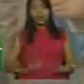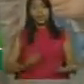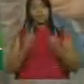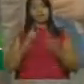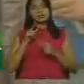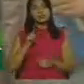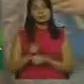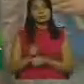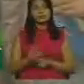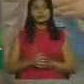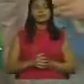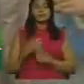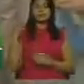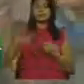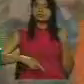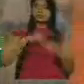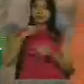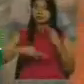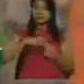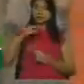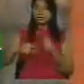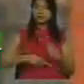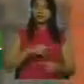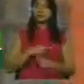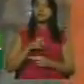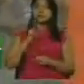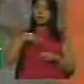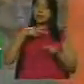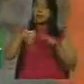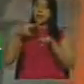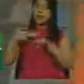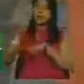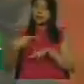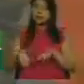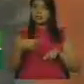usted, comandante, por esta revolución y por nuestros niños,